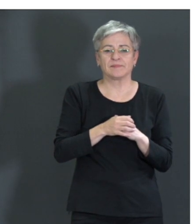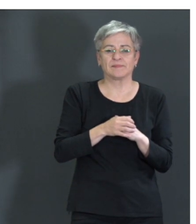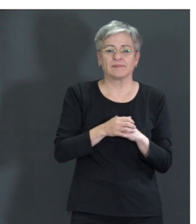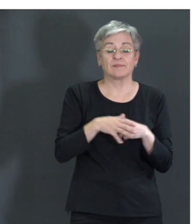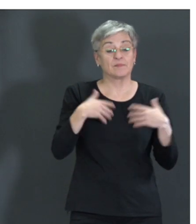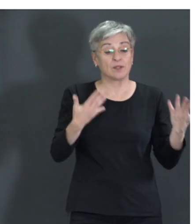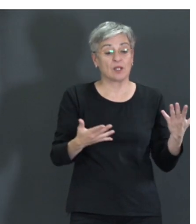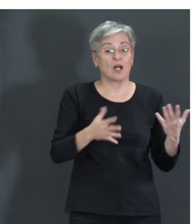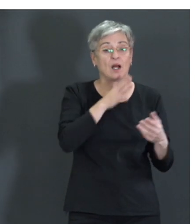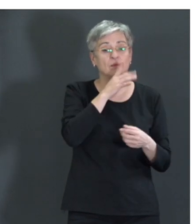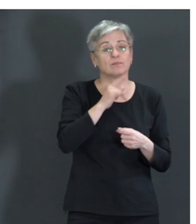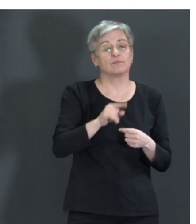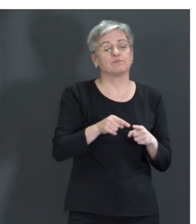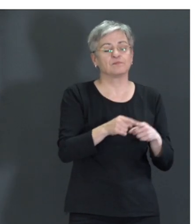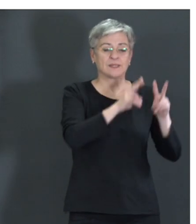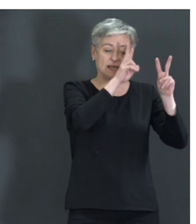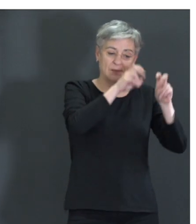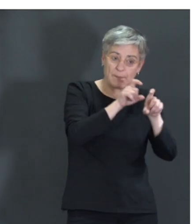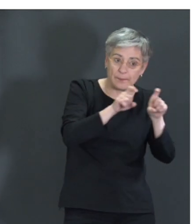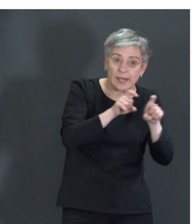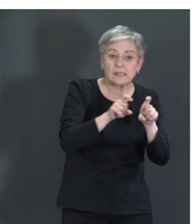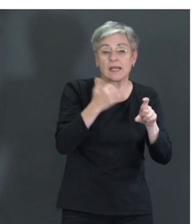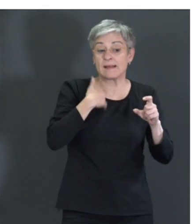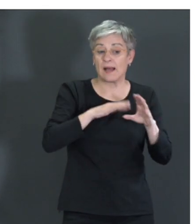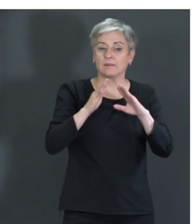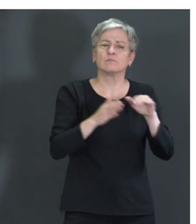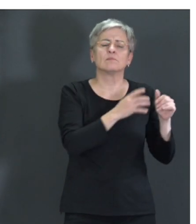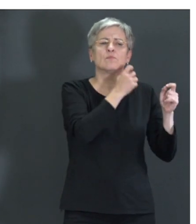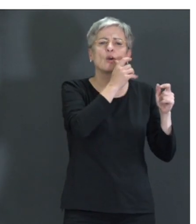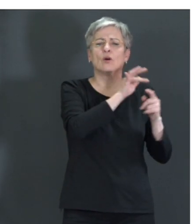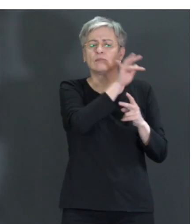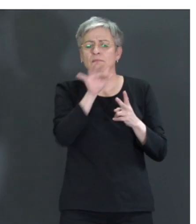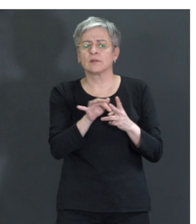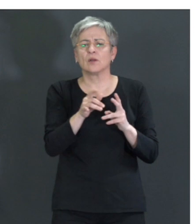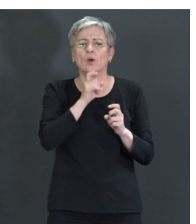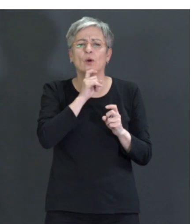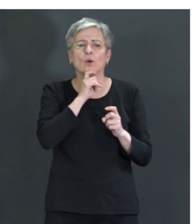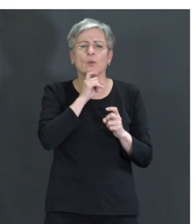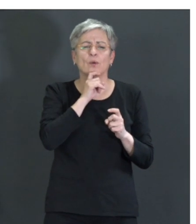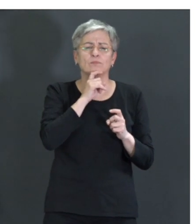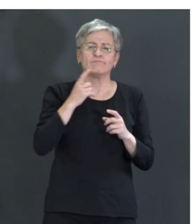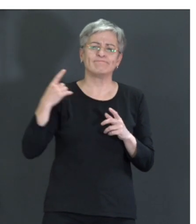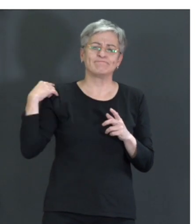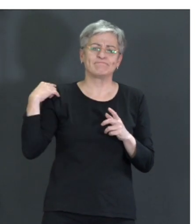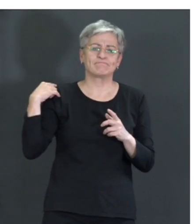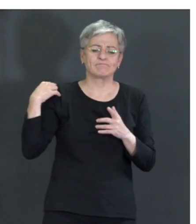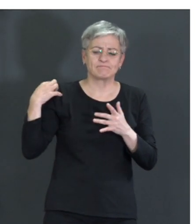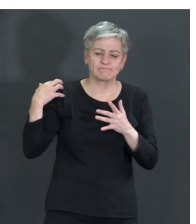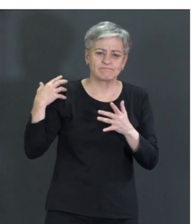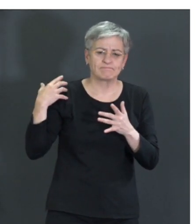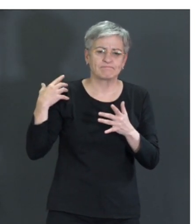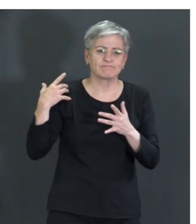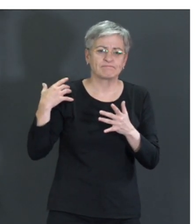Bueno, pues vamos a pasar un poco, ahora hemos hablado de las empresas y vamos a pasar un poco cuál es la evolución un poco de